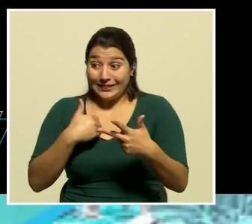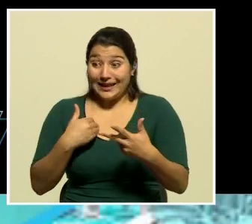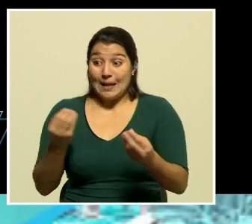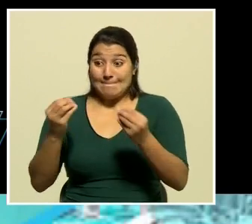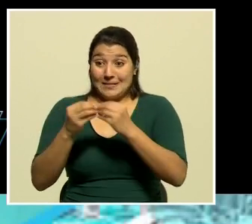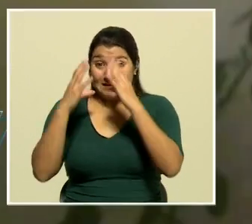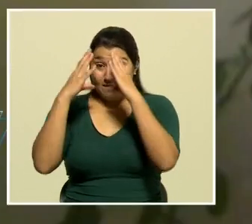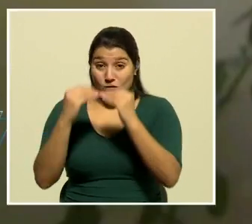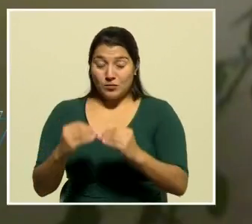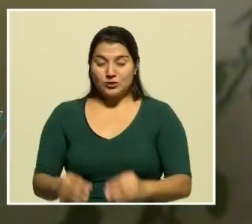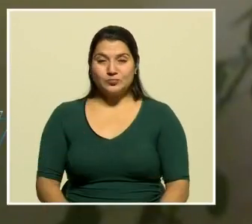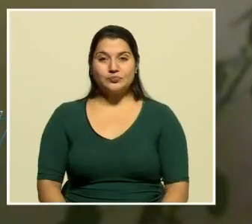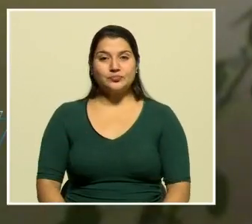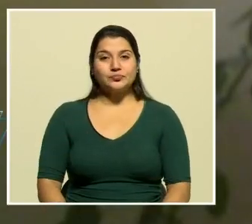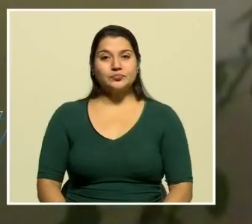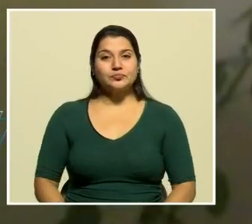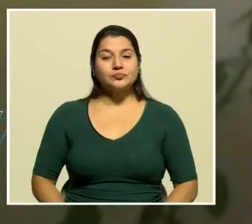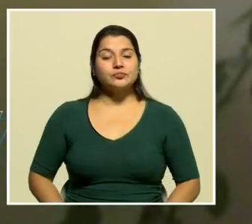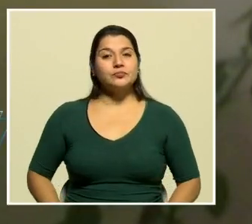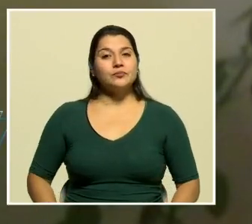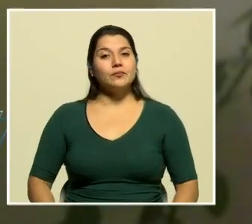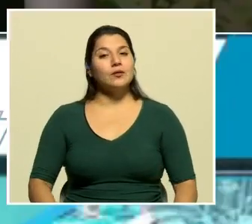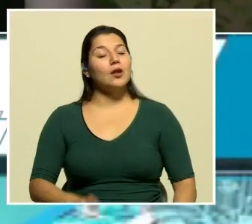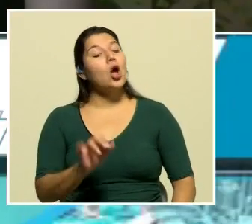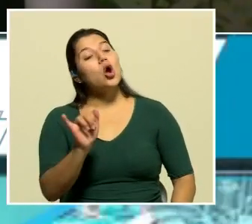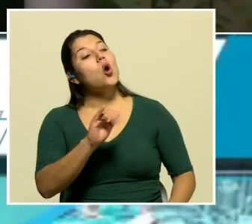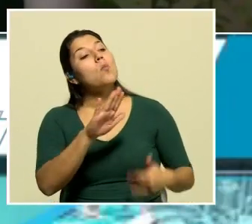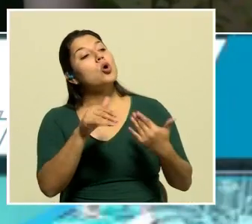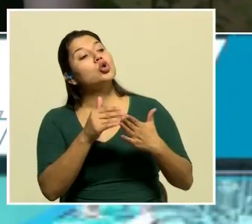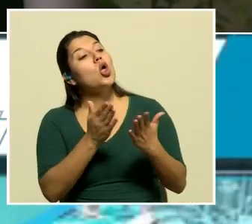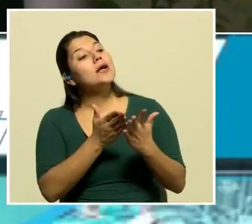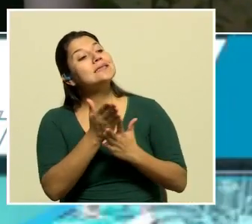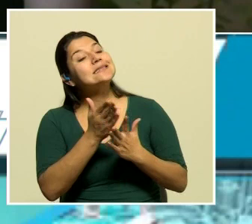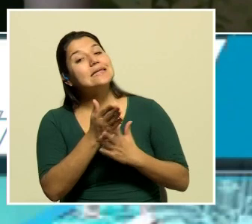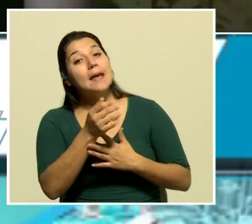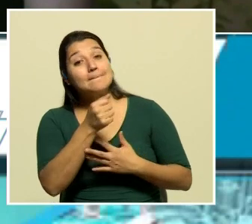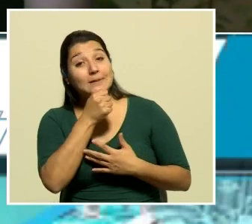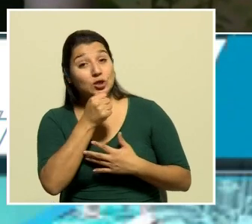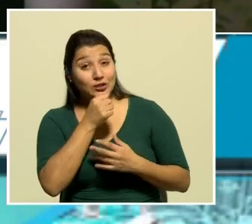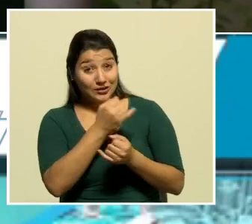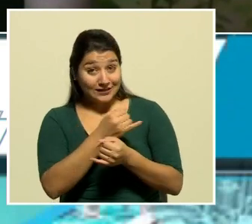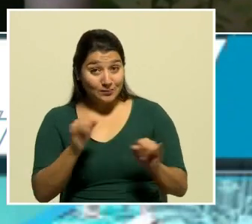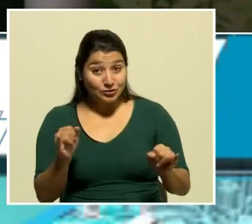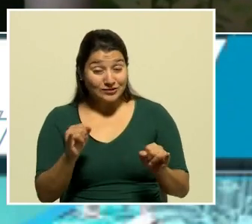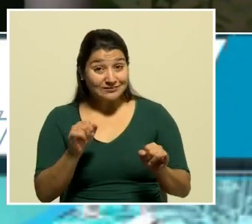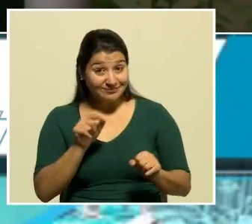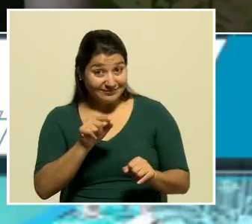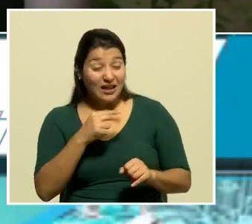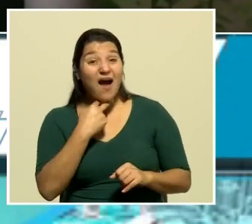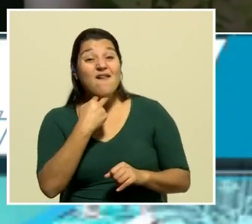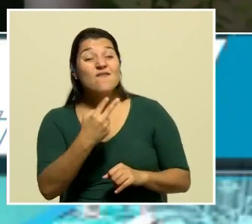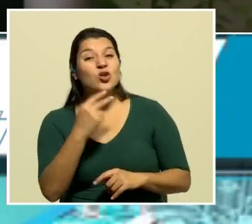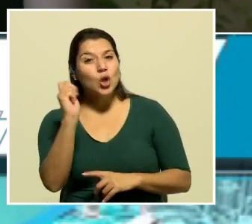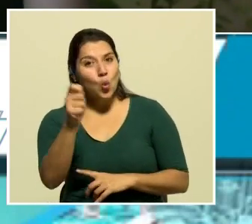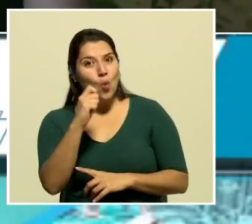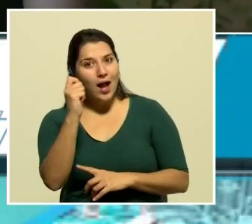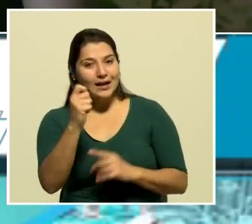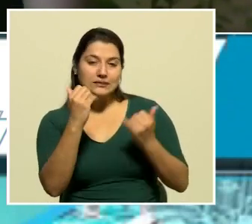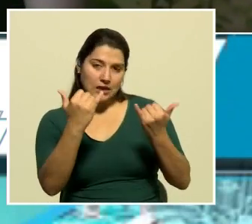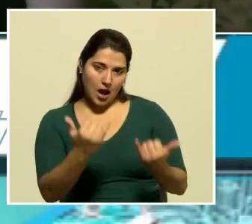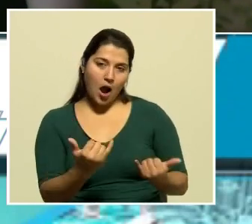información a la mano. Como todos los medios de periodismo independiente, La Voz de Guanacaste está